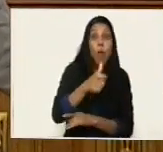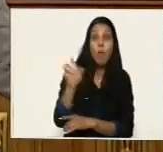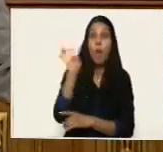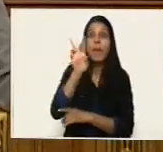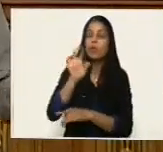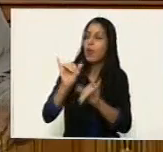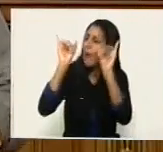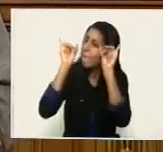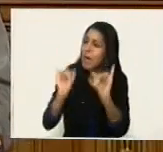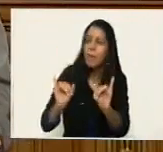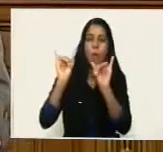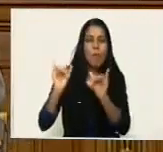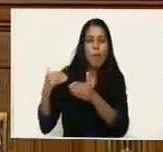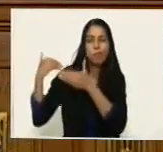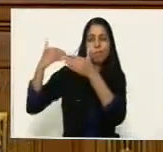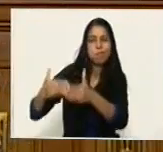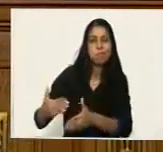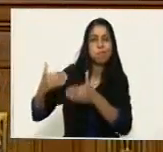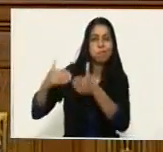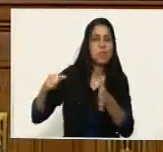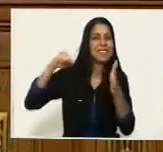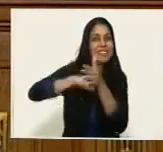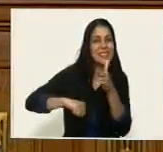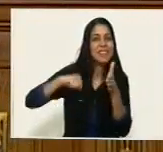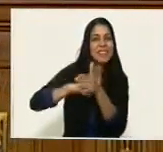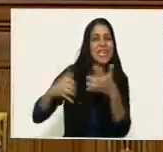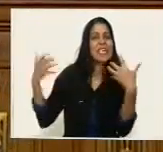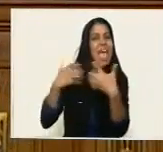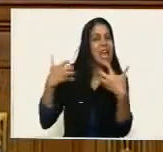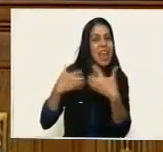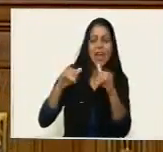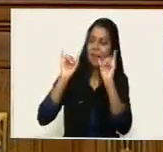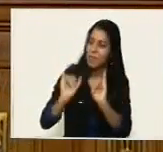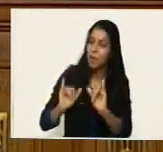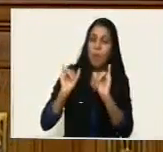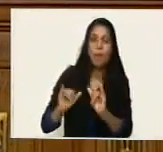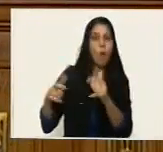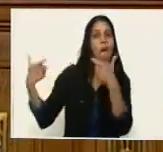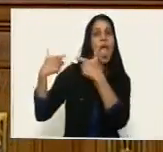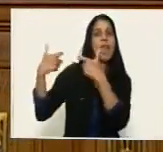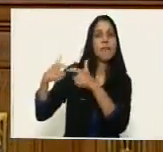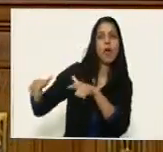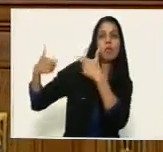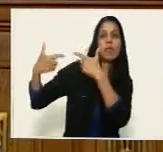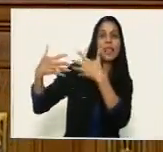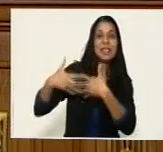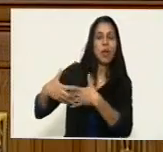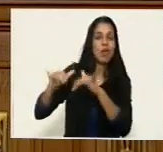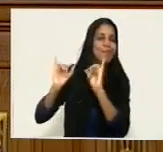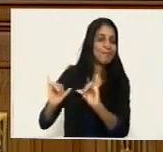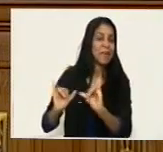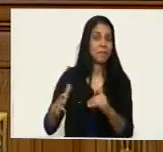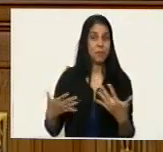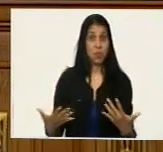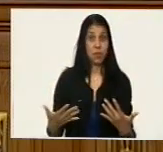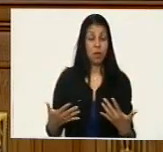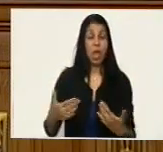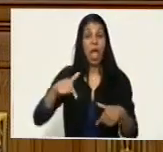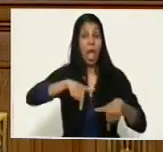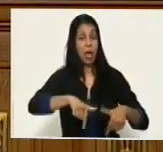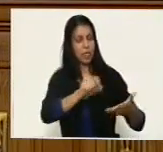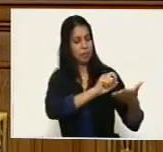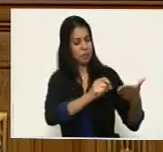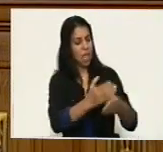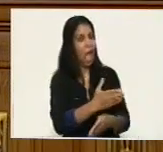enemigos. Aquí se aprobamos este acuerdo contra las acciones injerencistas de